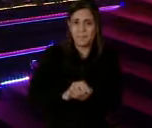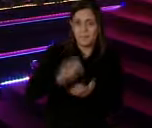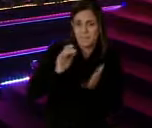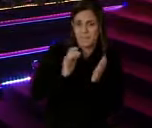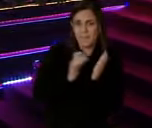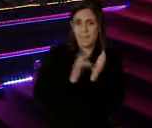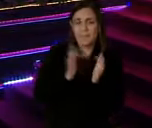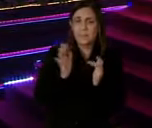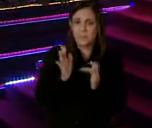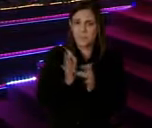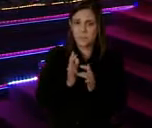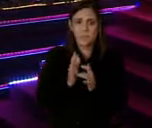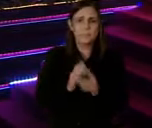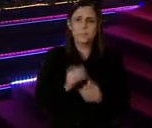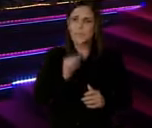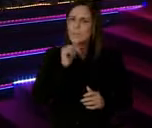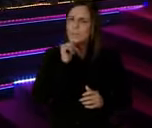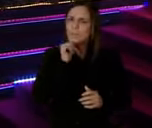eterna. Mediten eso.